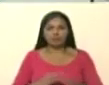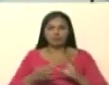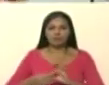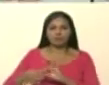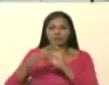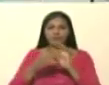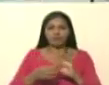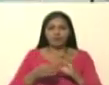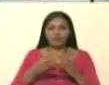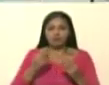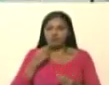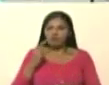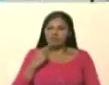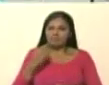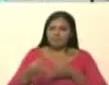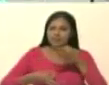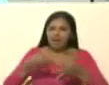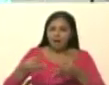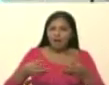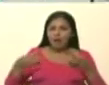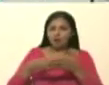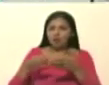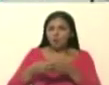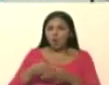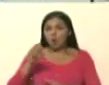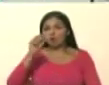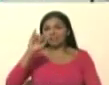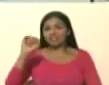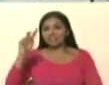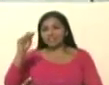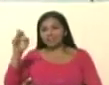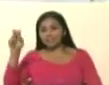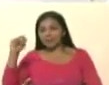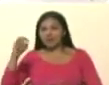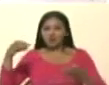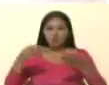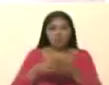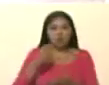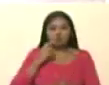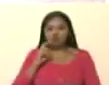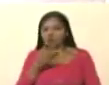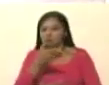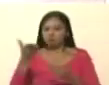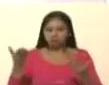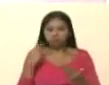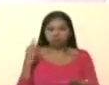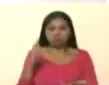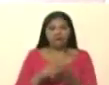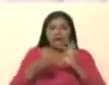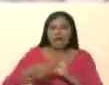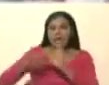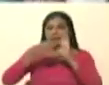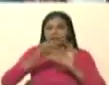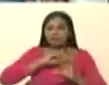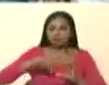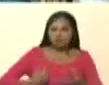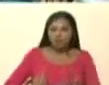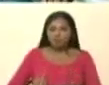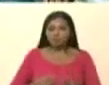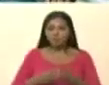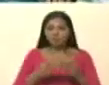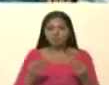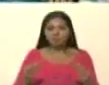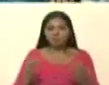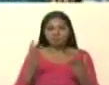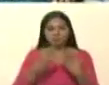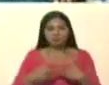yo le he planteado al grupo si ven y se plantea todos los grupos chocolateros vamos a hacer una alianza en todas las